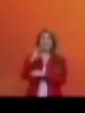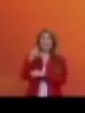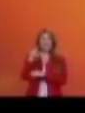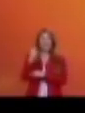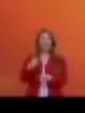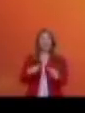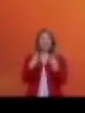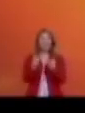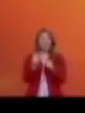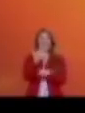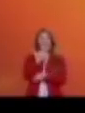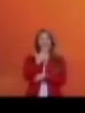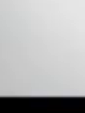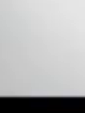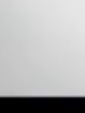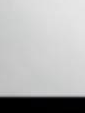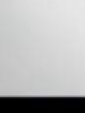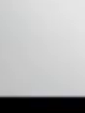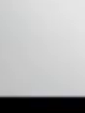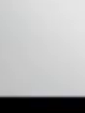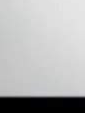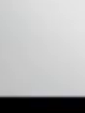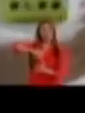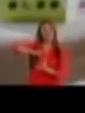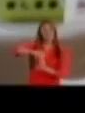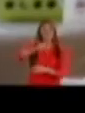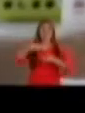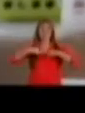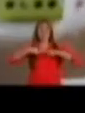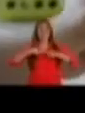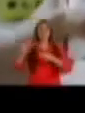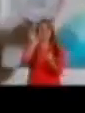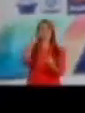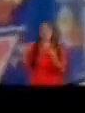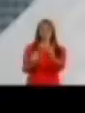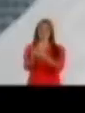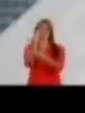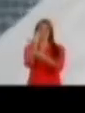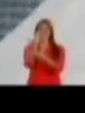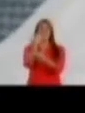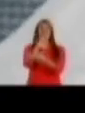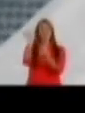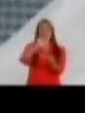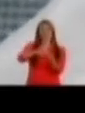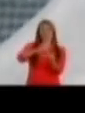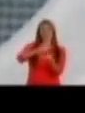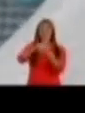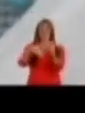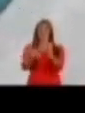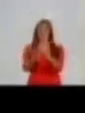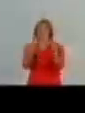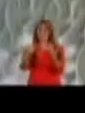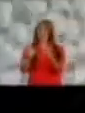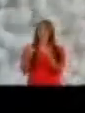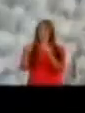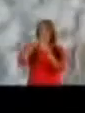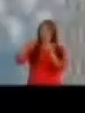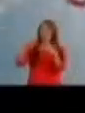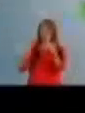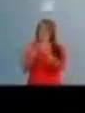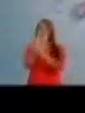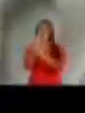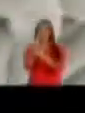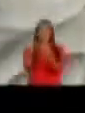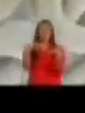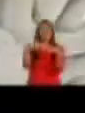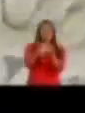Ciclón, la vida es full color. Nuevo detergente en polvo Lava Todo. Con sistema eficiente de lavado que